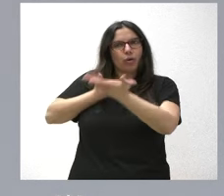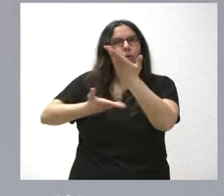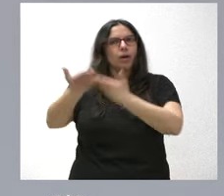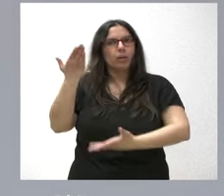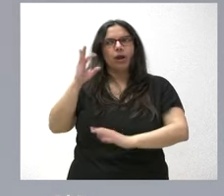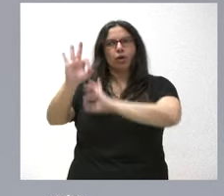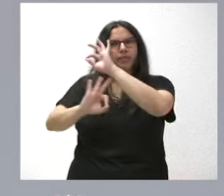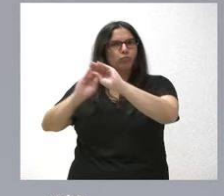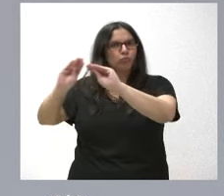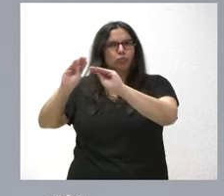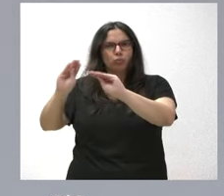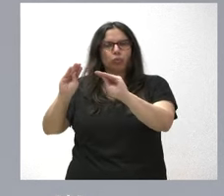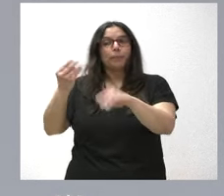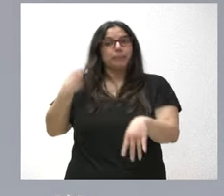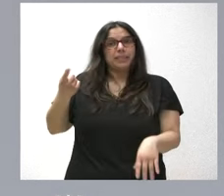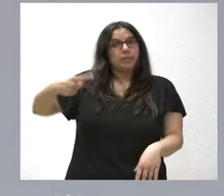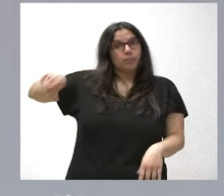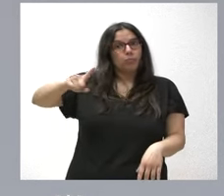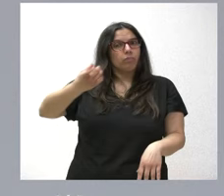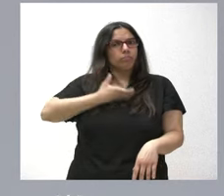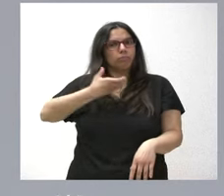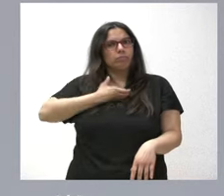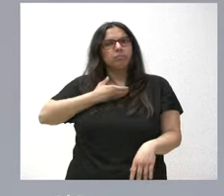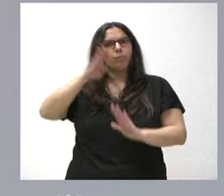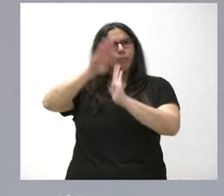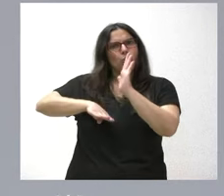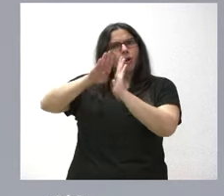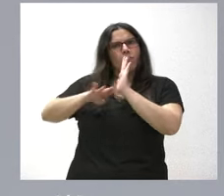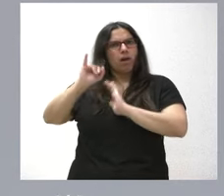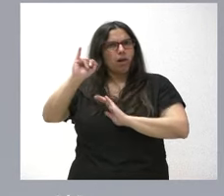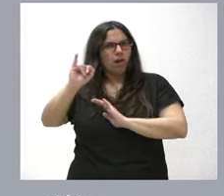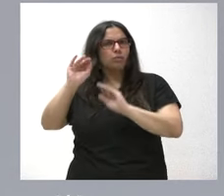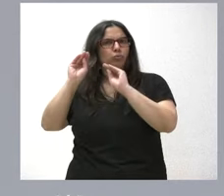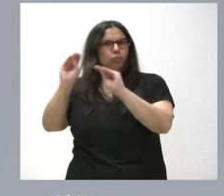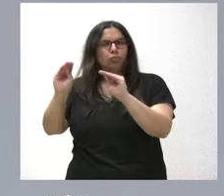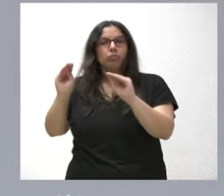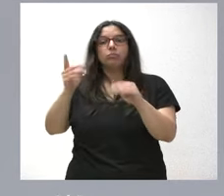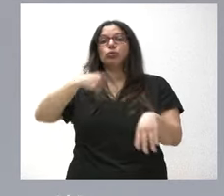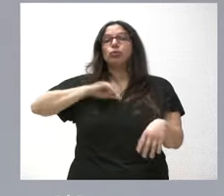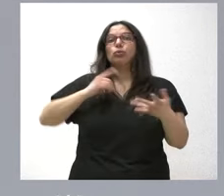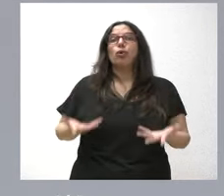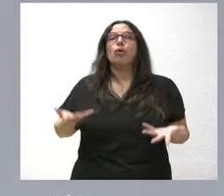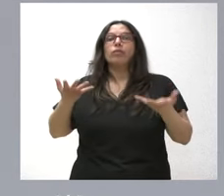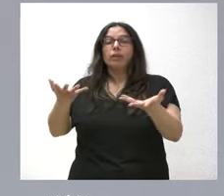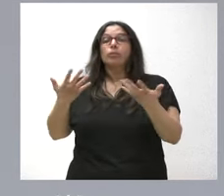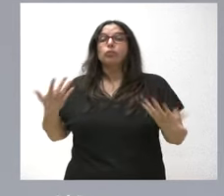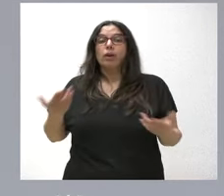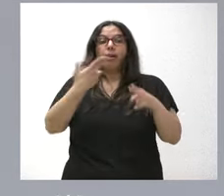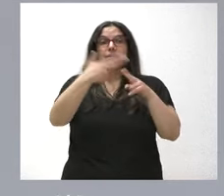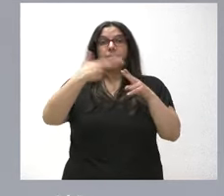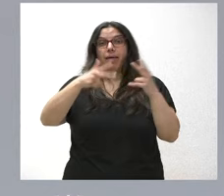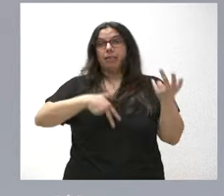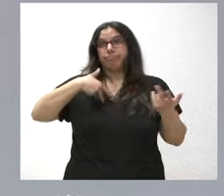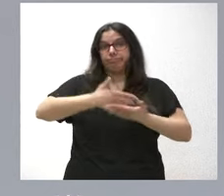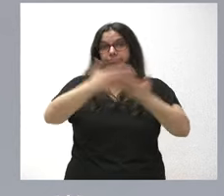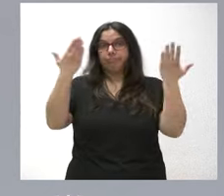su organización. El propio municipio tiene su programación de actividades y lo que ofrecemos es que este conjunto de actividades que vamos a